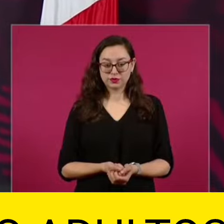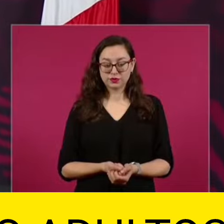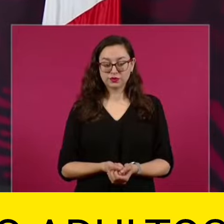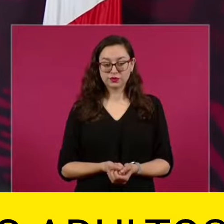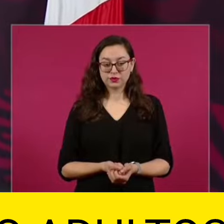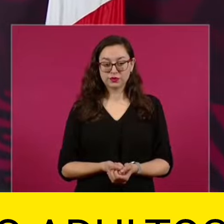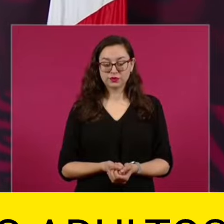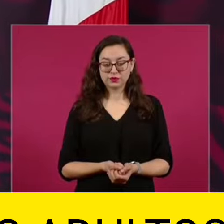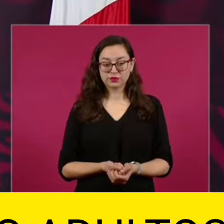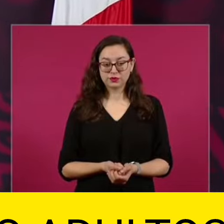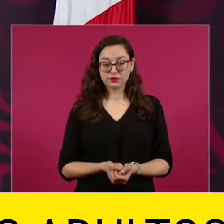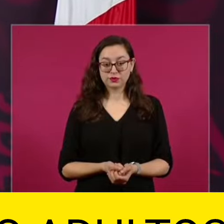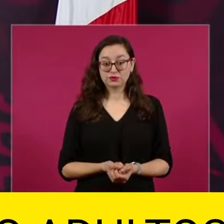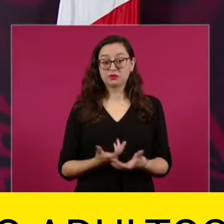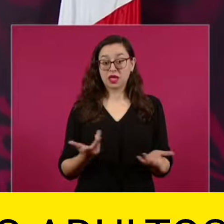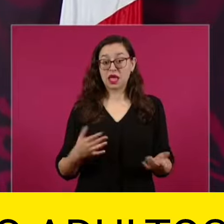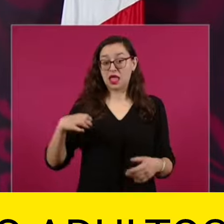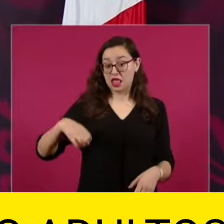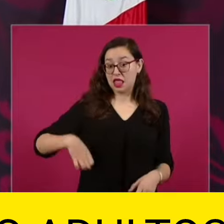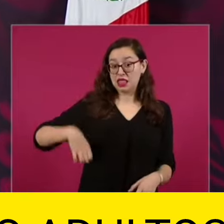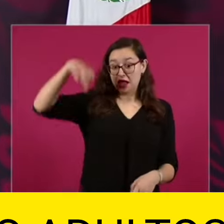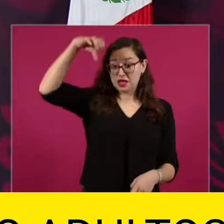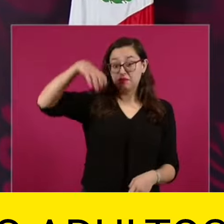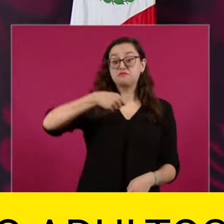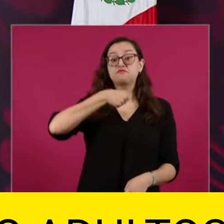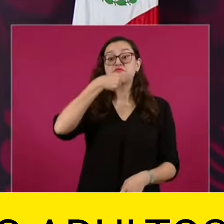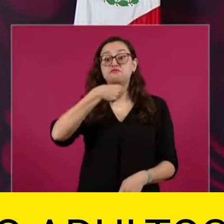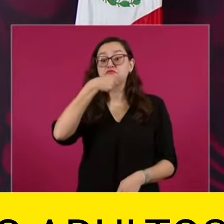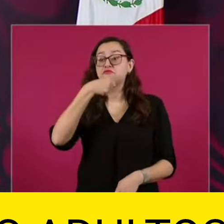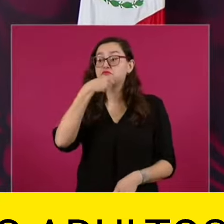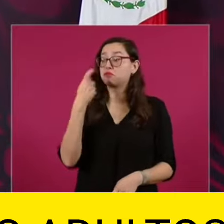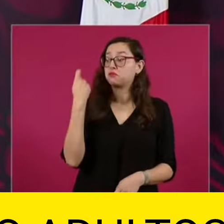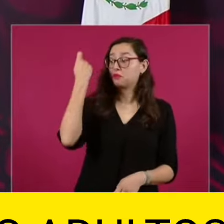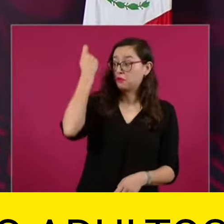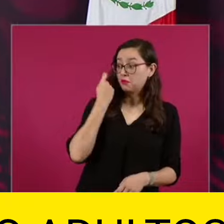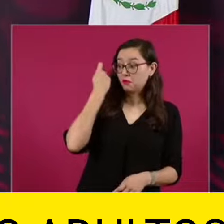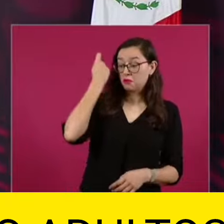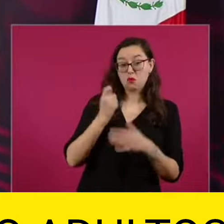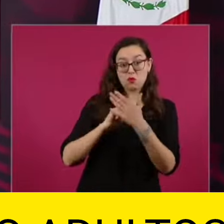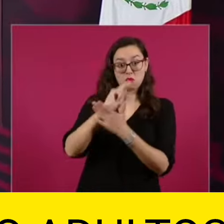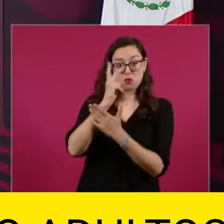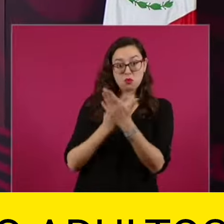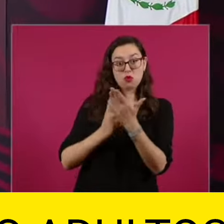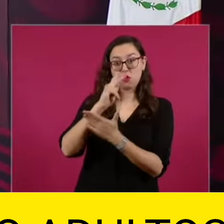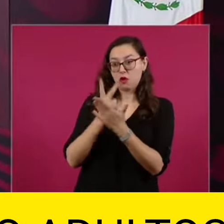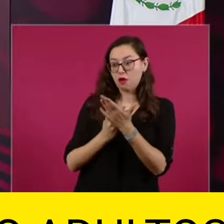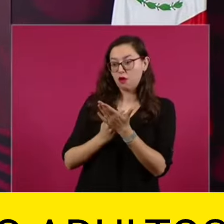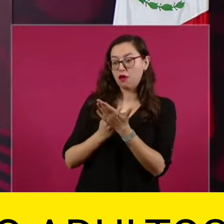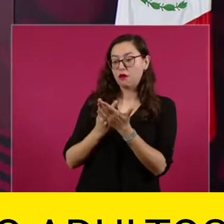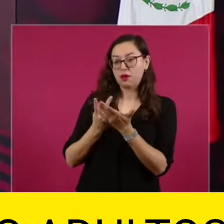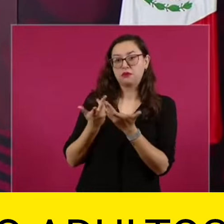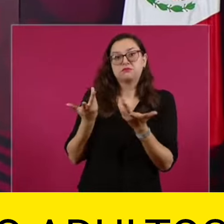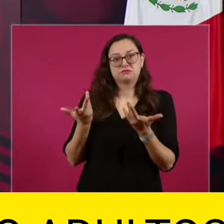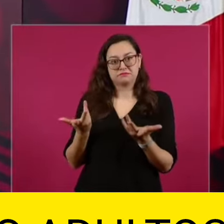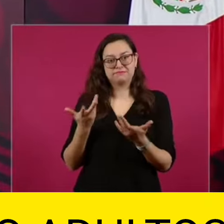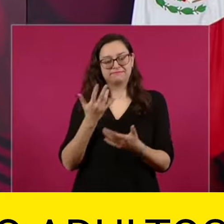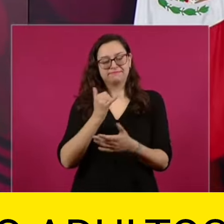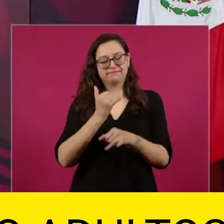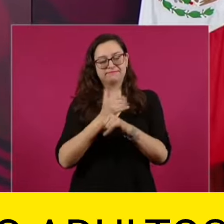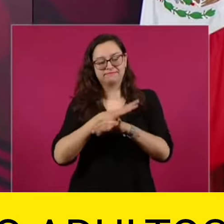el programa de adultos mayores. Ayer, antier, se hizo